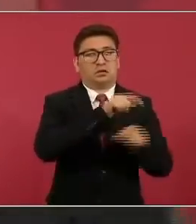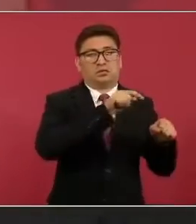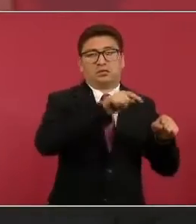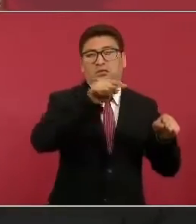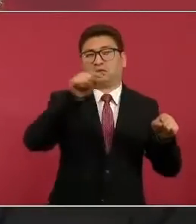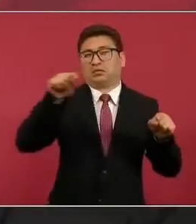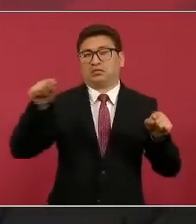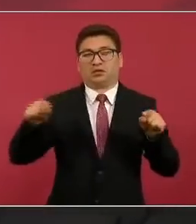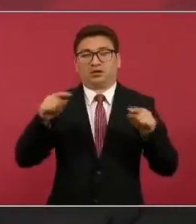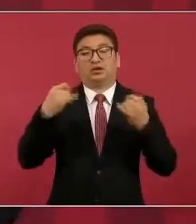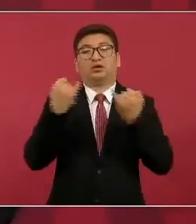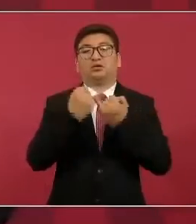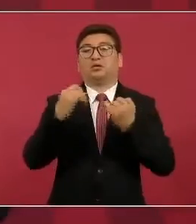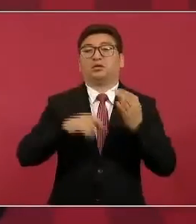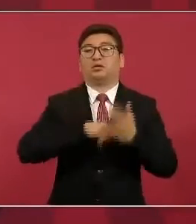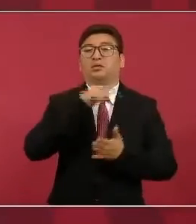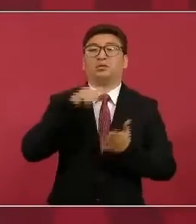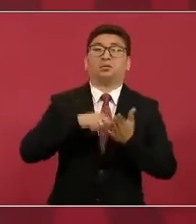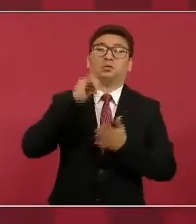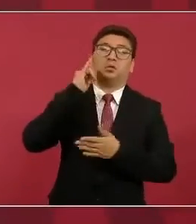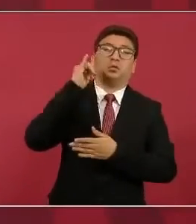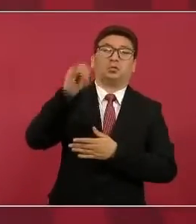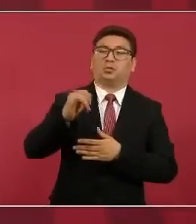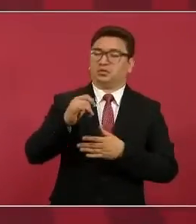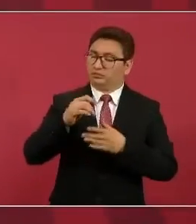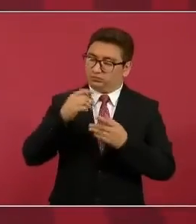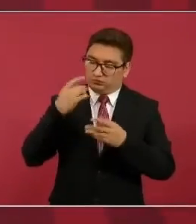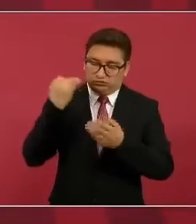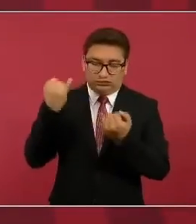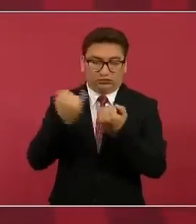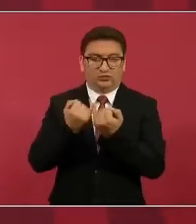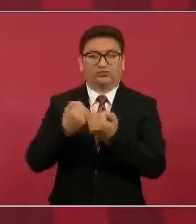comunidades más apartadas.